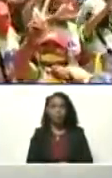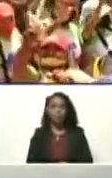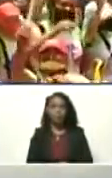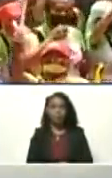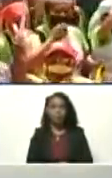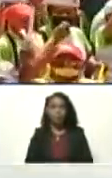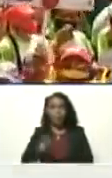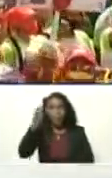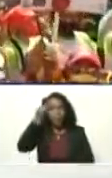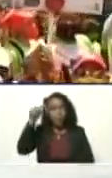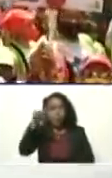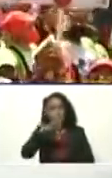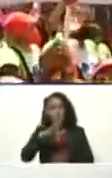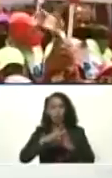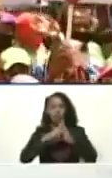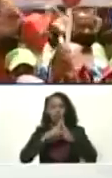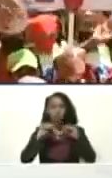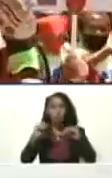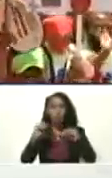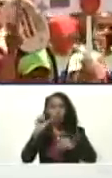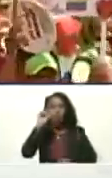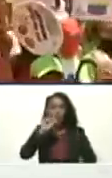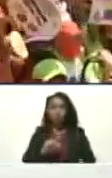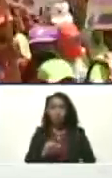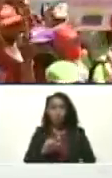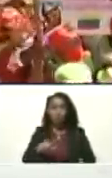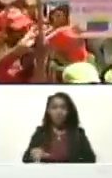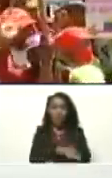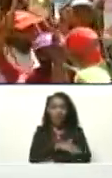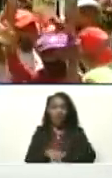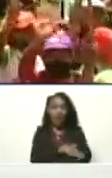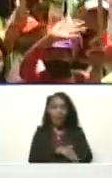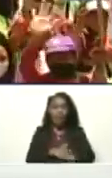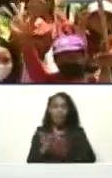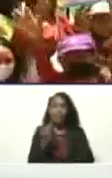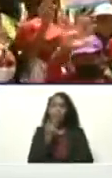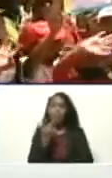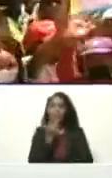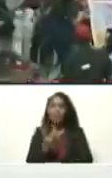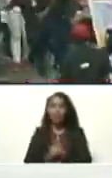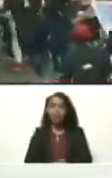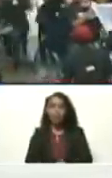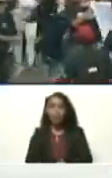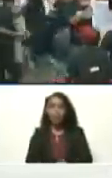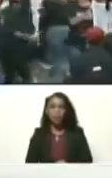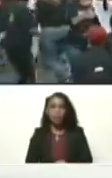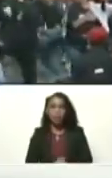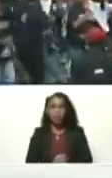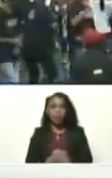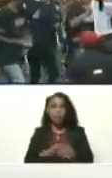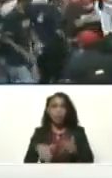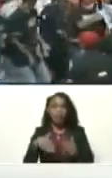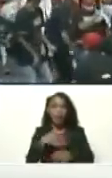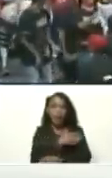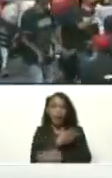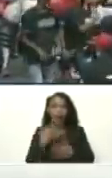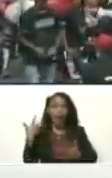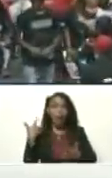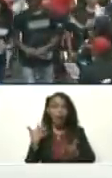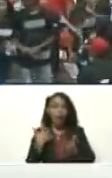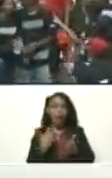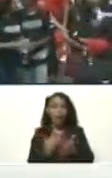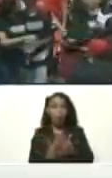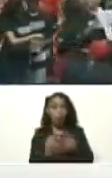del pueblo en toda la parte sur de la avenida San Martín, de punta a punta la avenida San Martín,